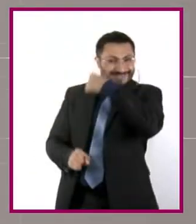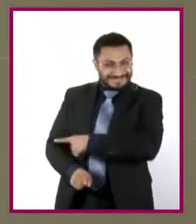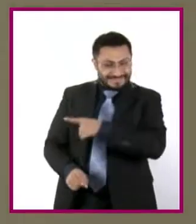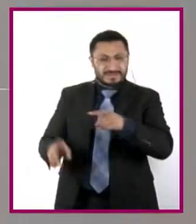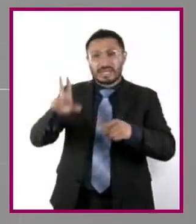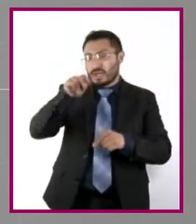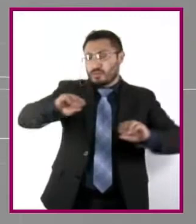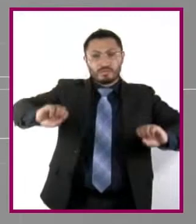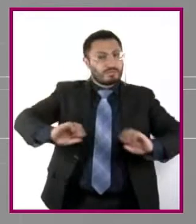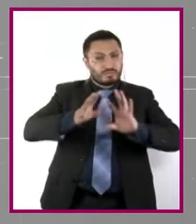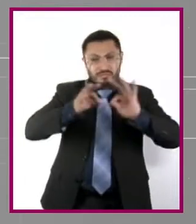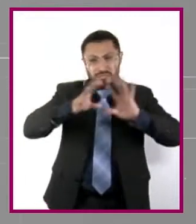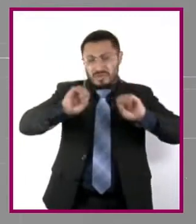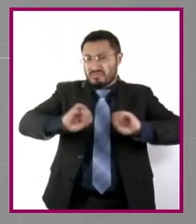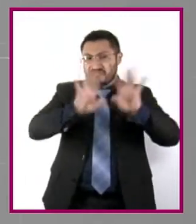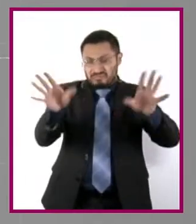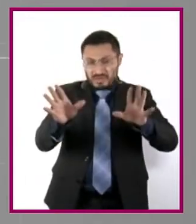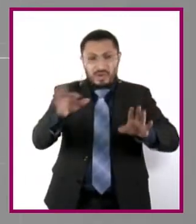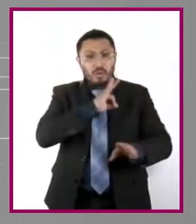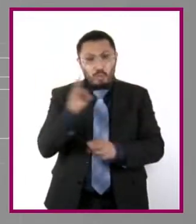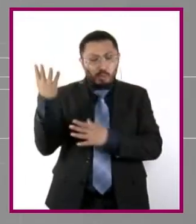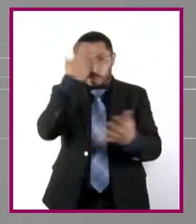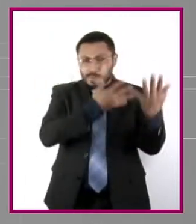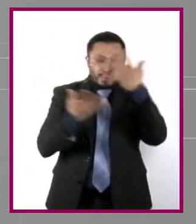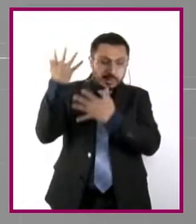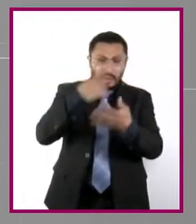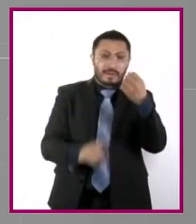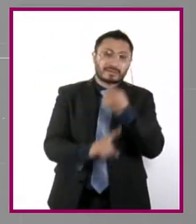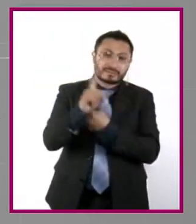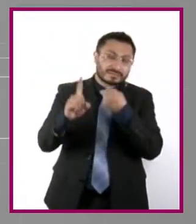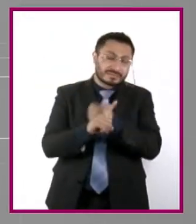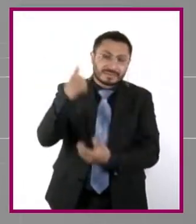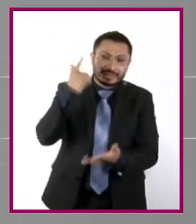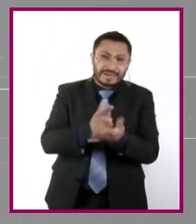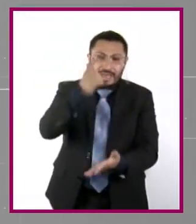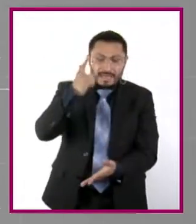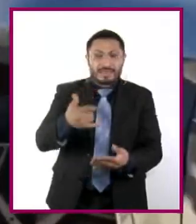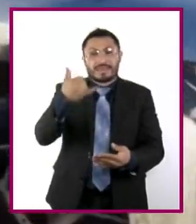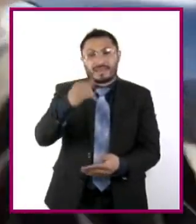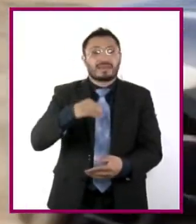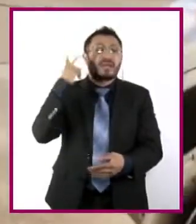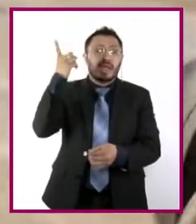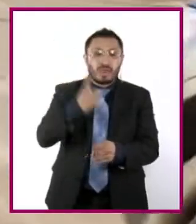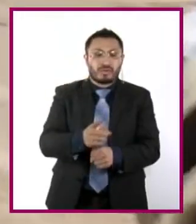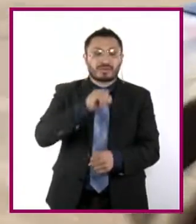aclarados por ambas partes pueden generar confusión, mayores problemas y pérdida de la buena voluntad.